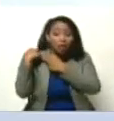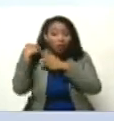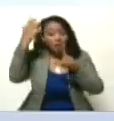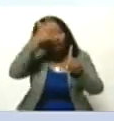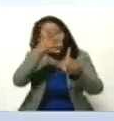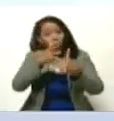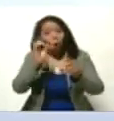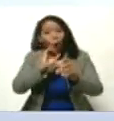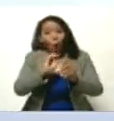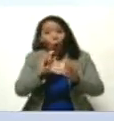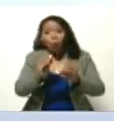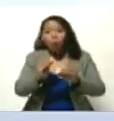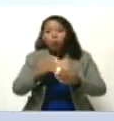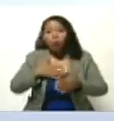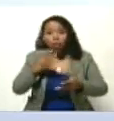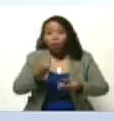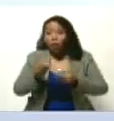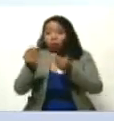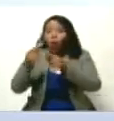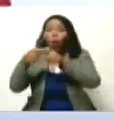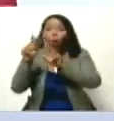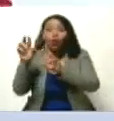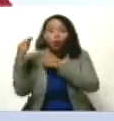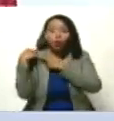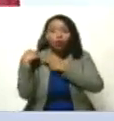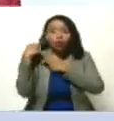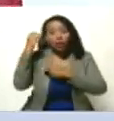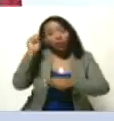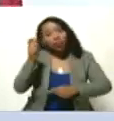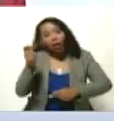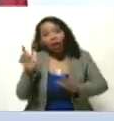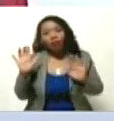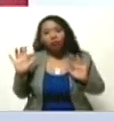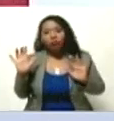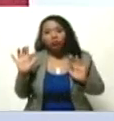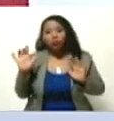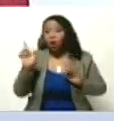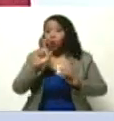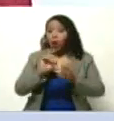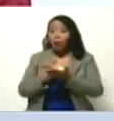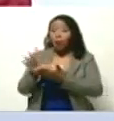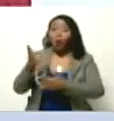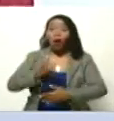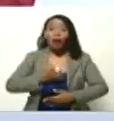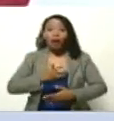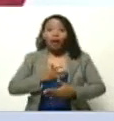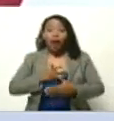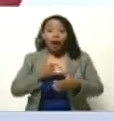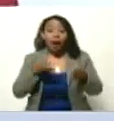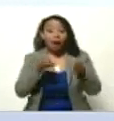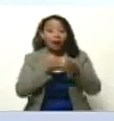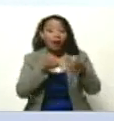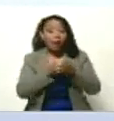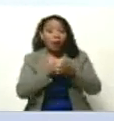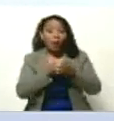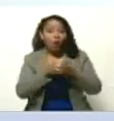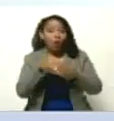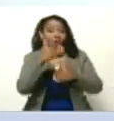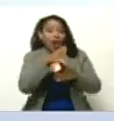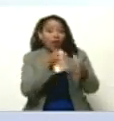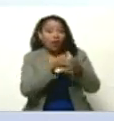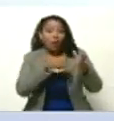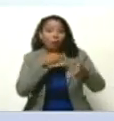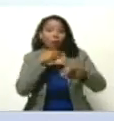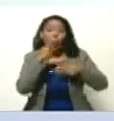podemos dar otra responsabilidad. No es excluyente, pues, que un alcalde pueda formar parte del equipo político estatal, pero eso lo